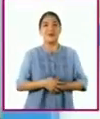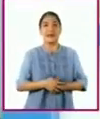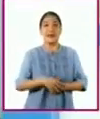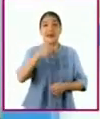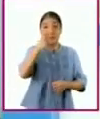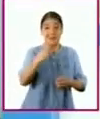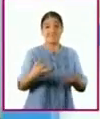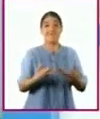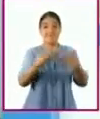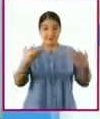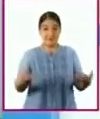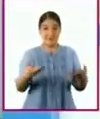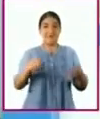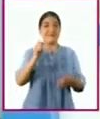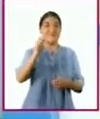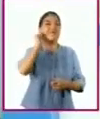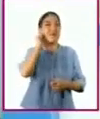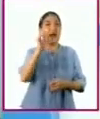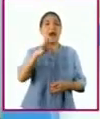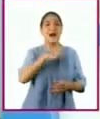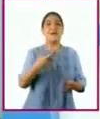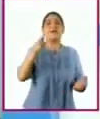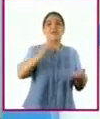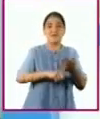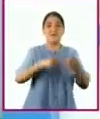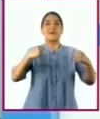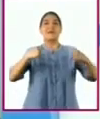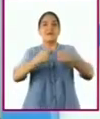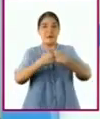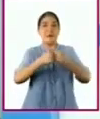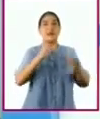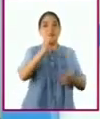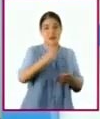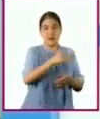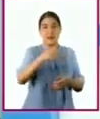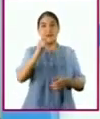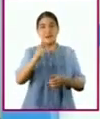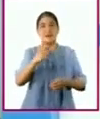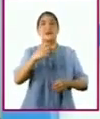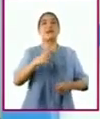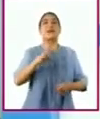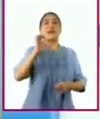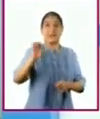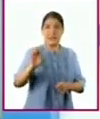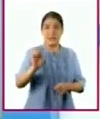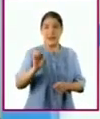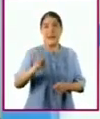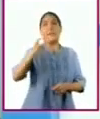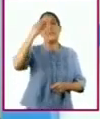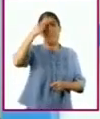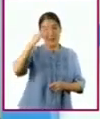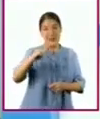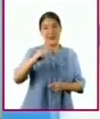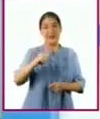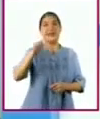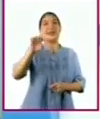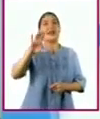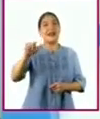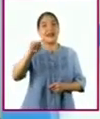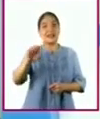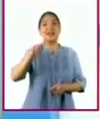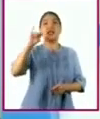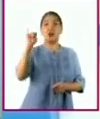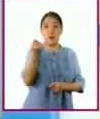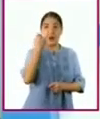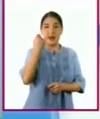Baja California se encuentra dividido en 5 municipios que son Ensenada, Mexicali, Tecate,